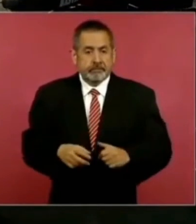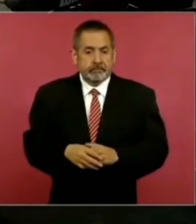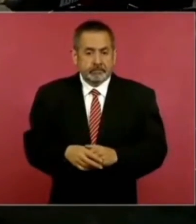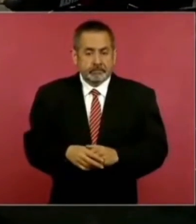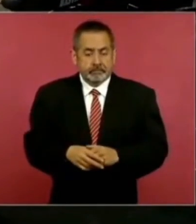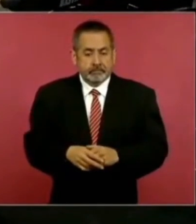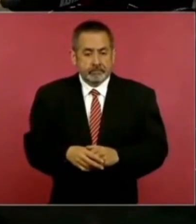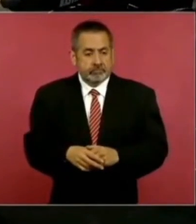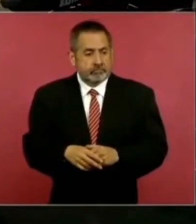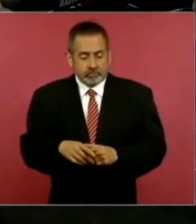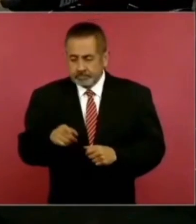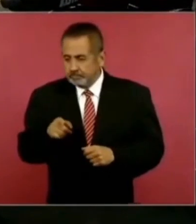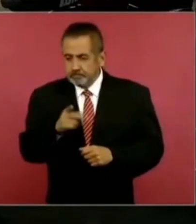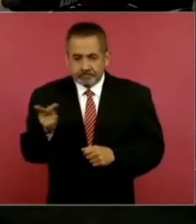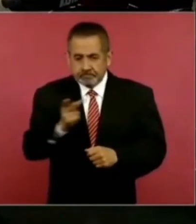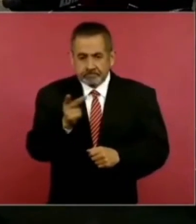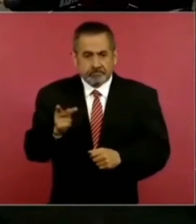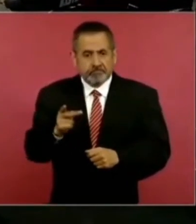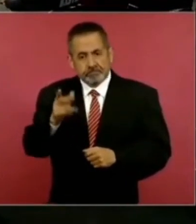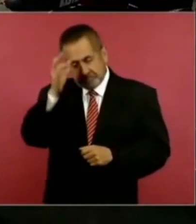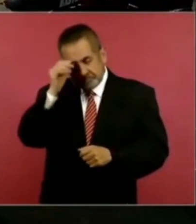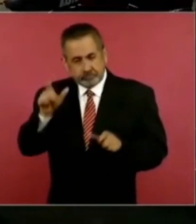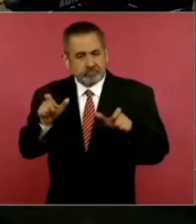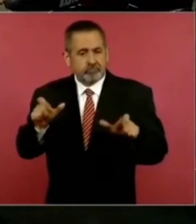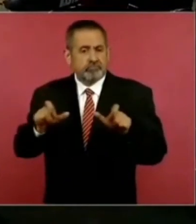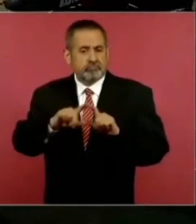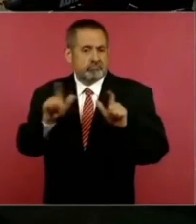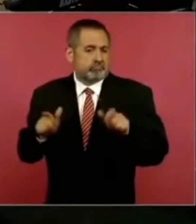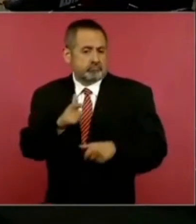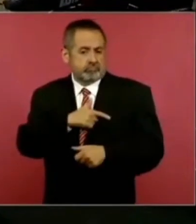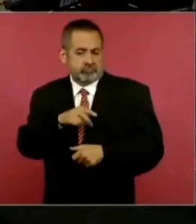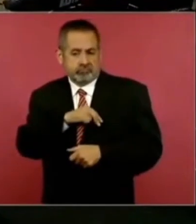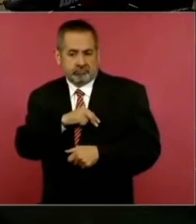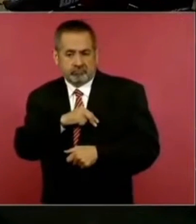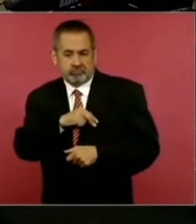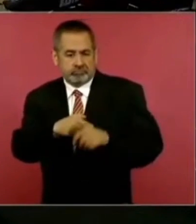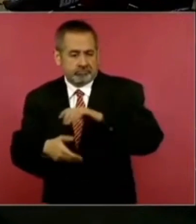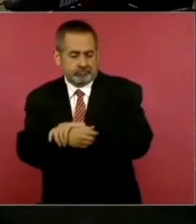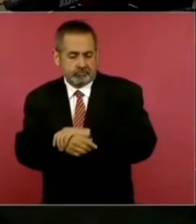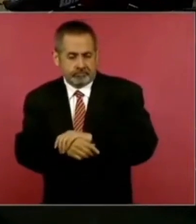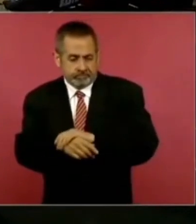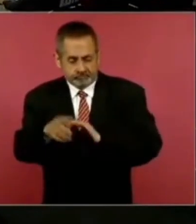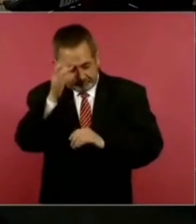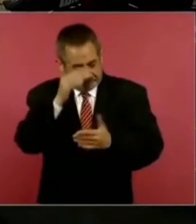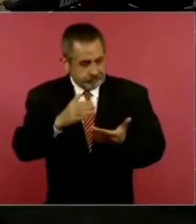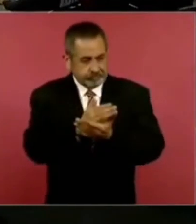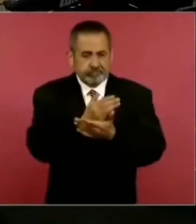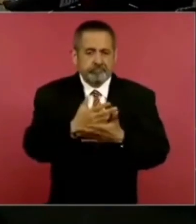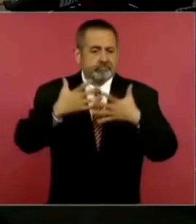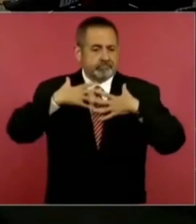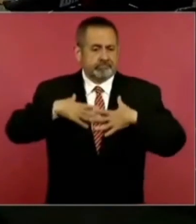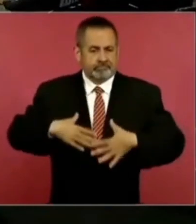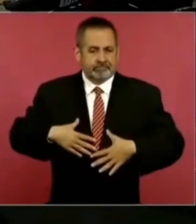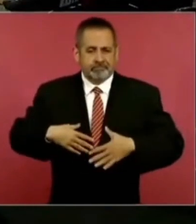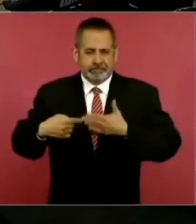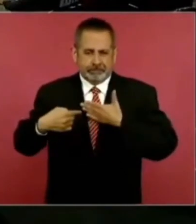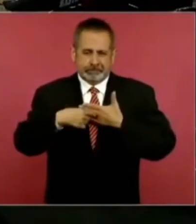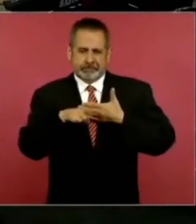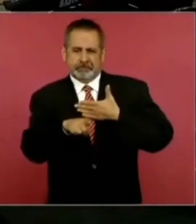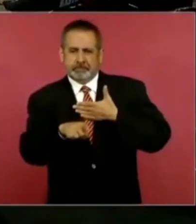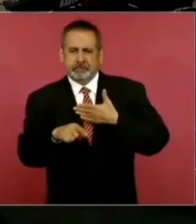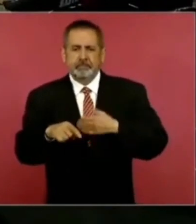se adjudicó un convenio con la Guardia Nacional para vender chalecos antibal a nivel 4. Todo